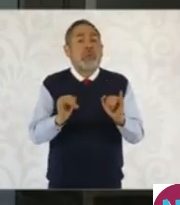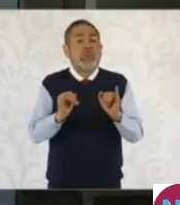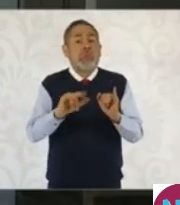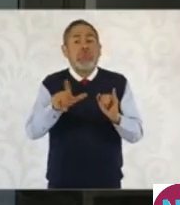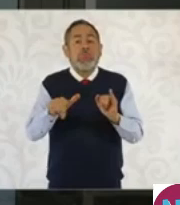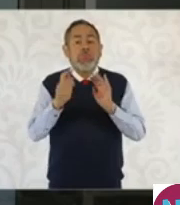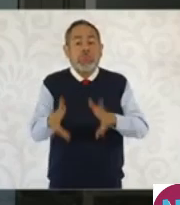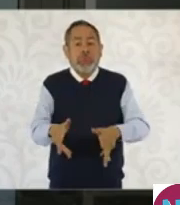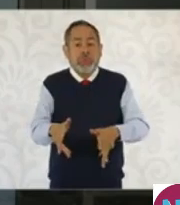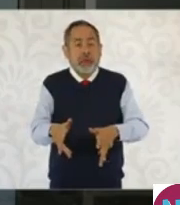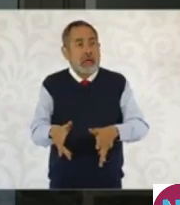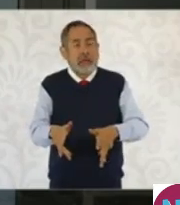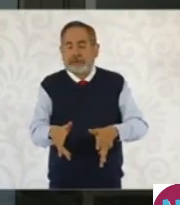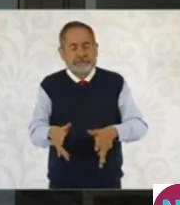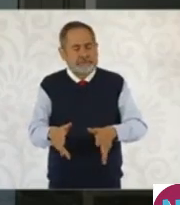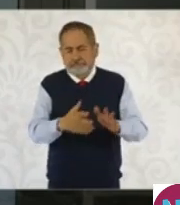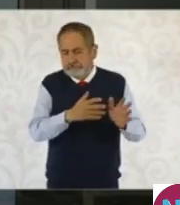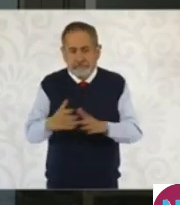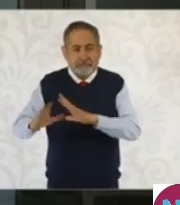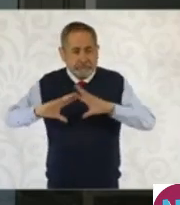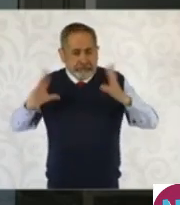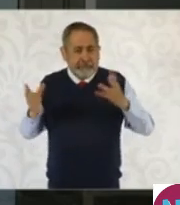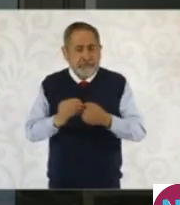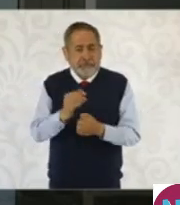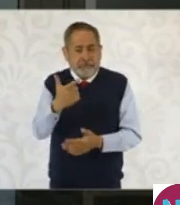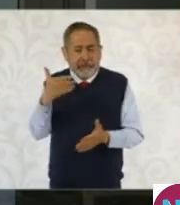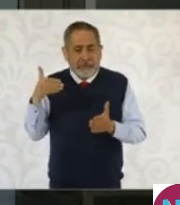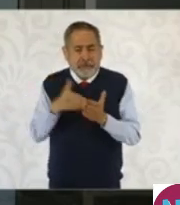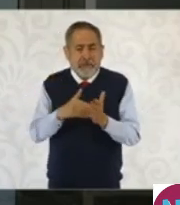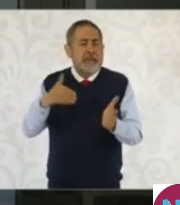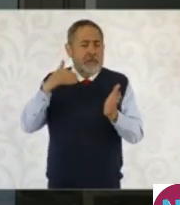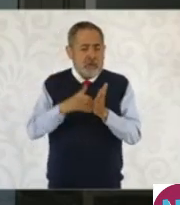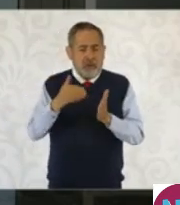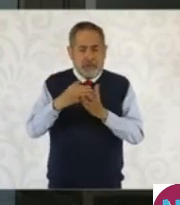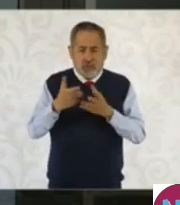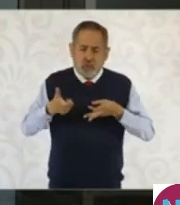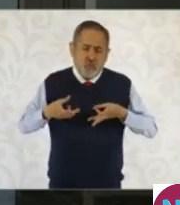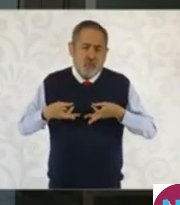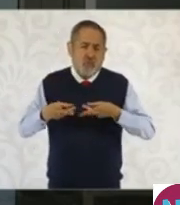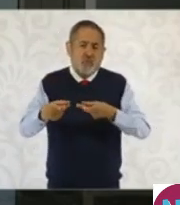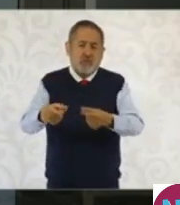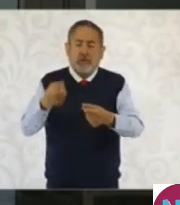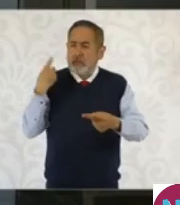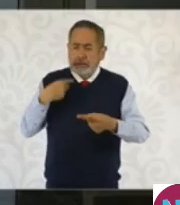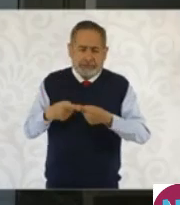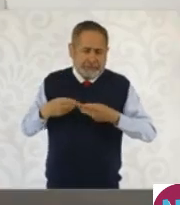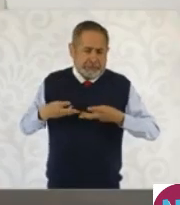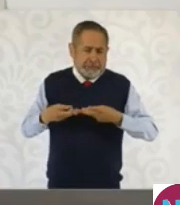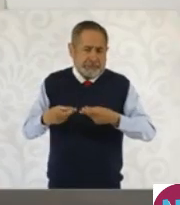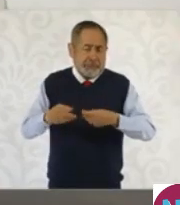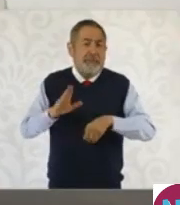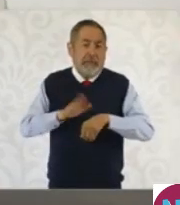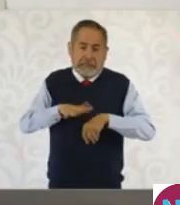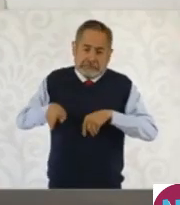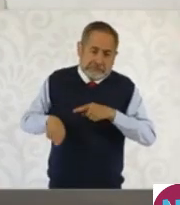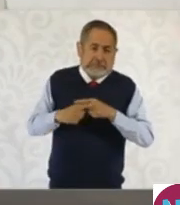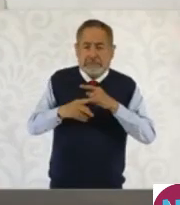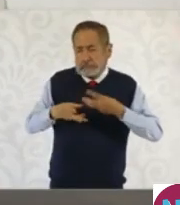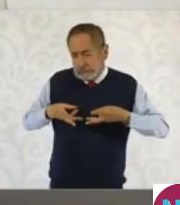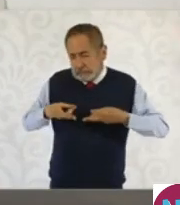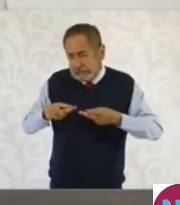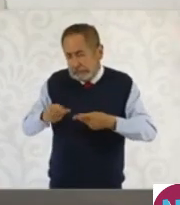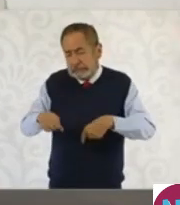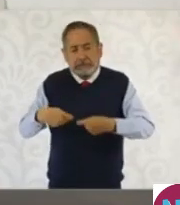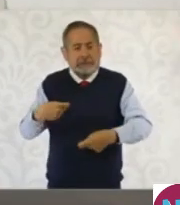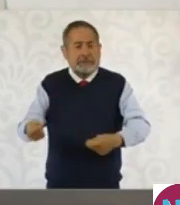una rehabilitación. Fueron 7,000 millones de pesos en todo el periodo anterior, más lo que se está invirtiendo